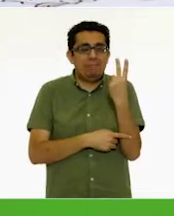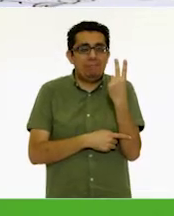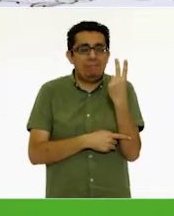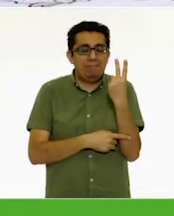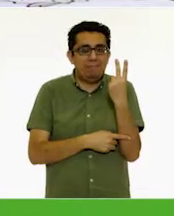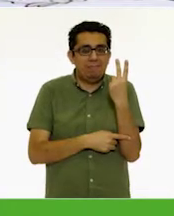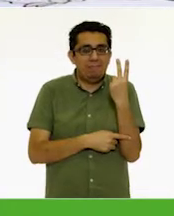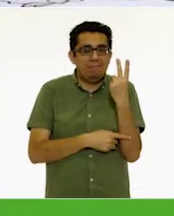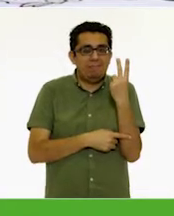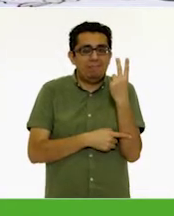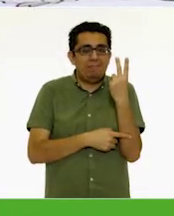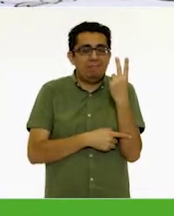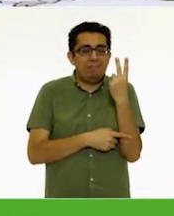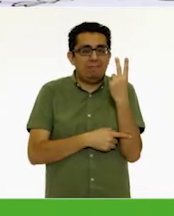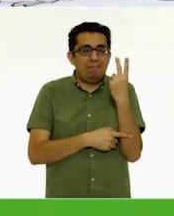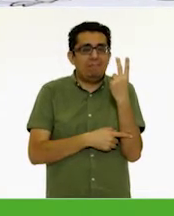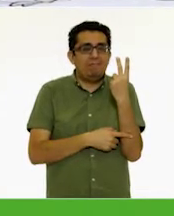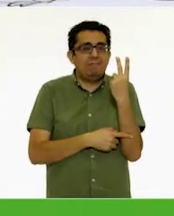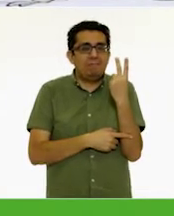dos,